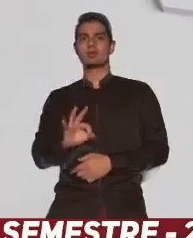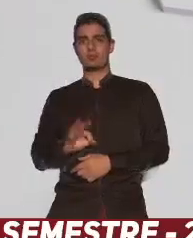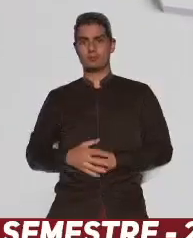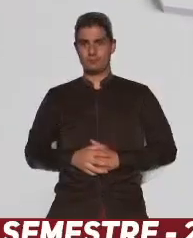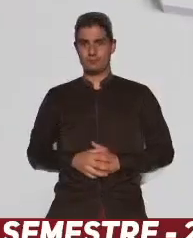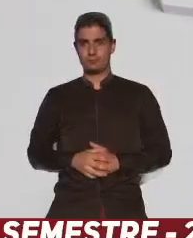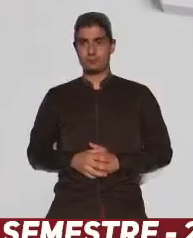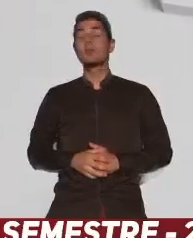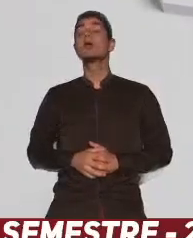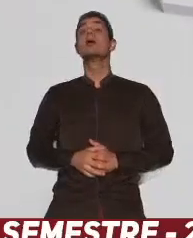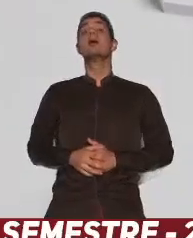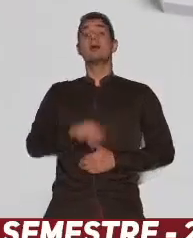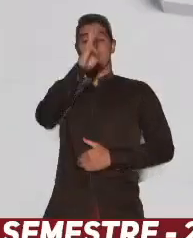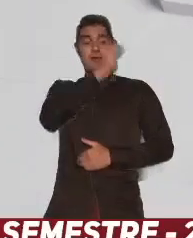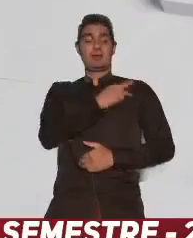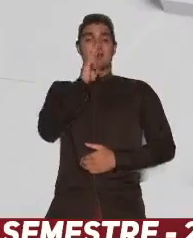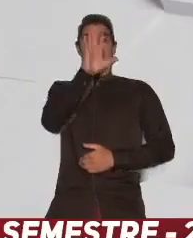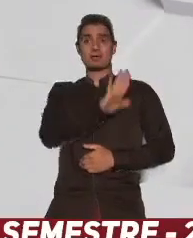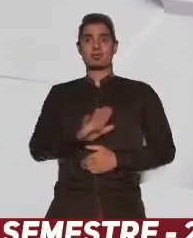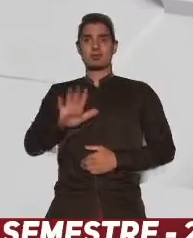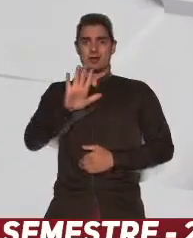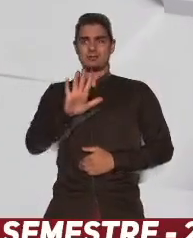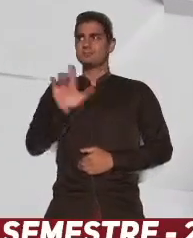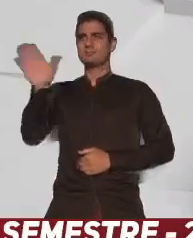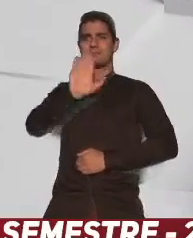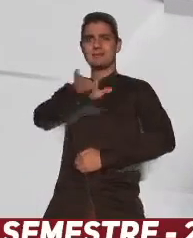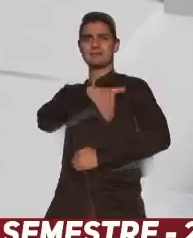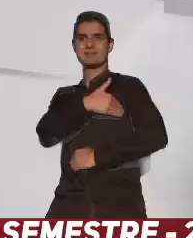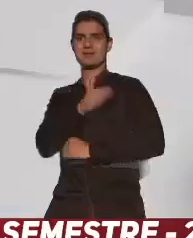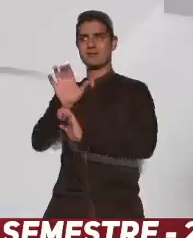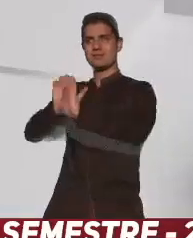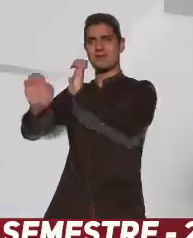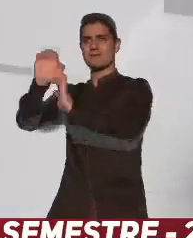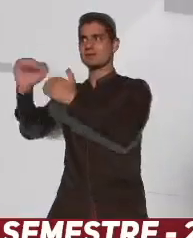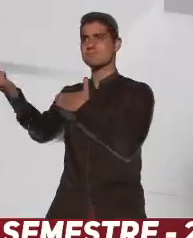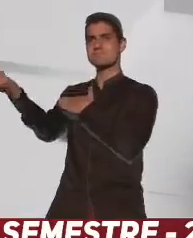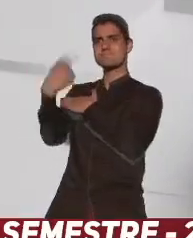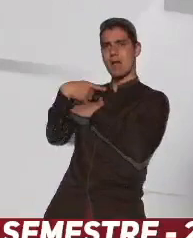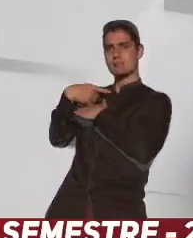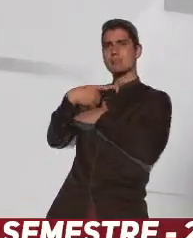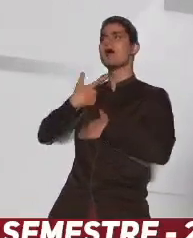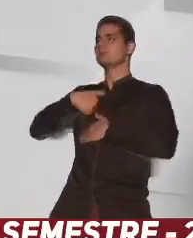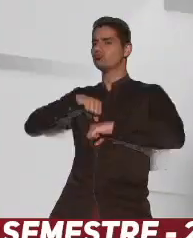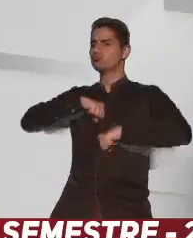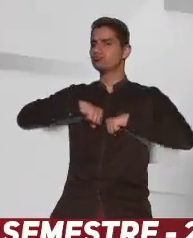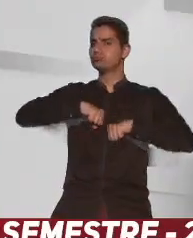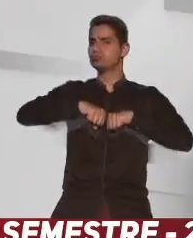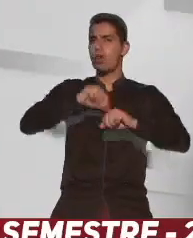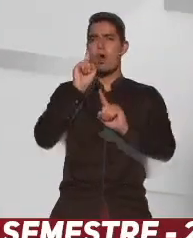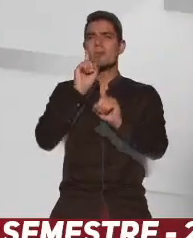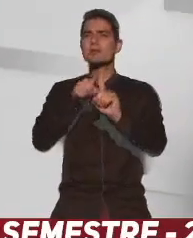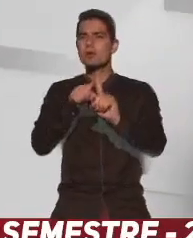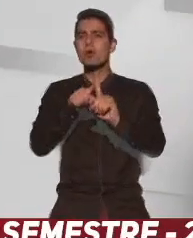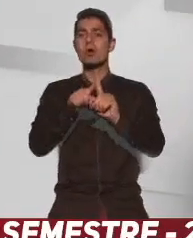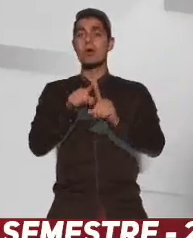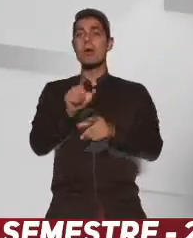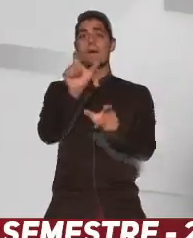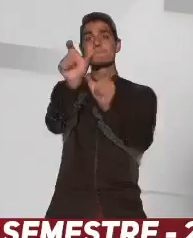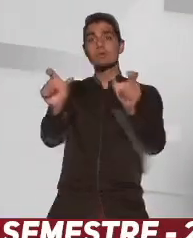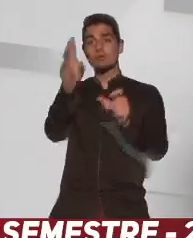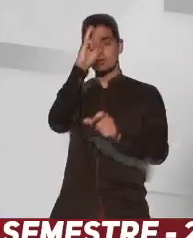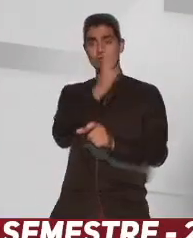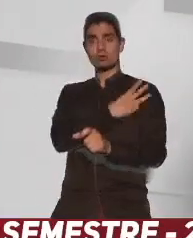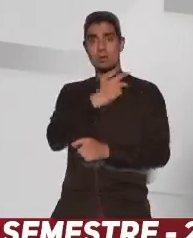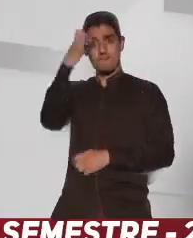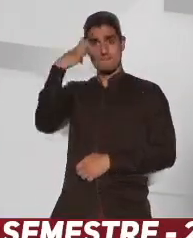en observancia a lo establecido por el Ministerio de Defensa Nacional, cumple con el programa de preparación para el retiro del personal de soldados